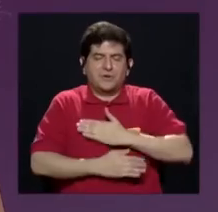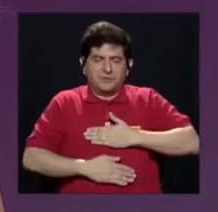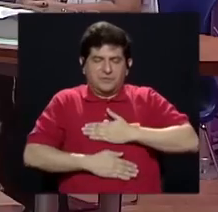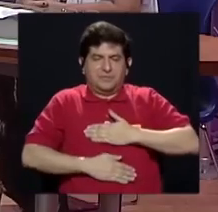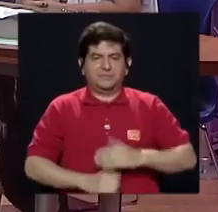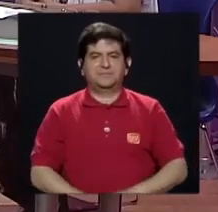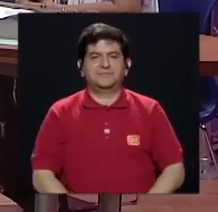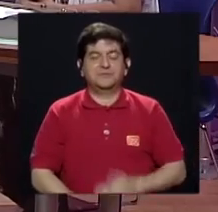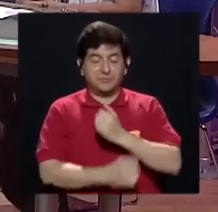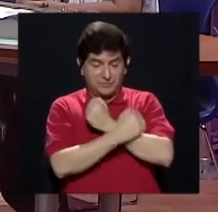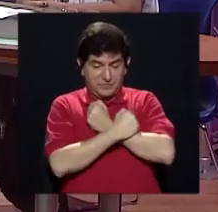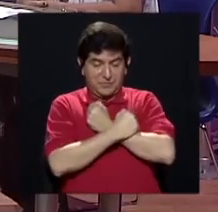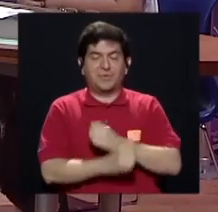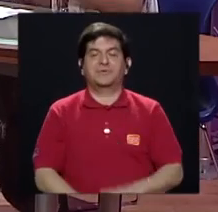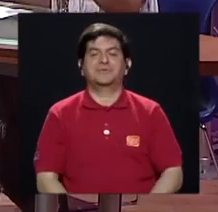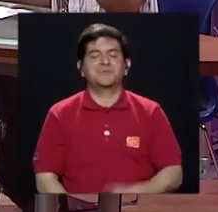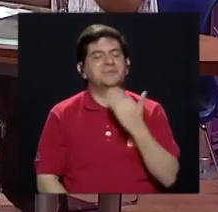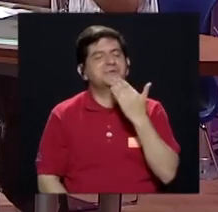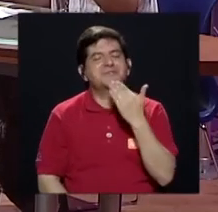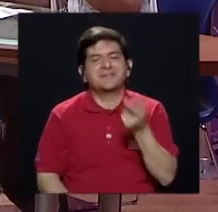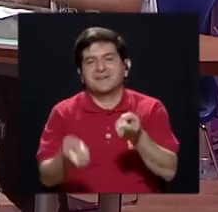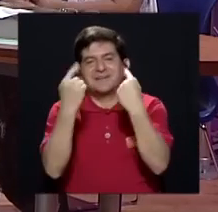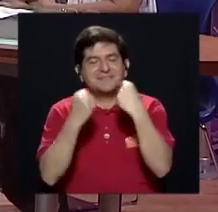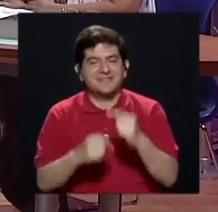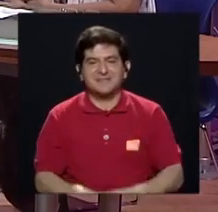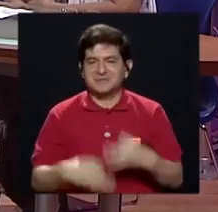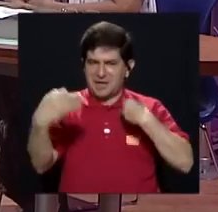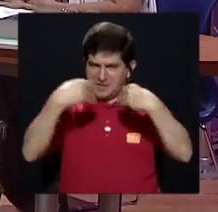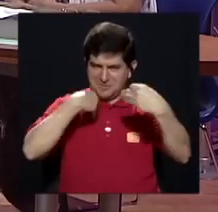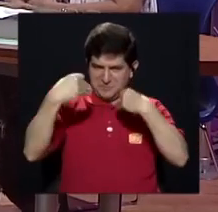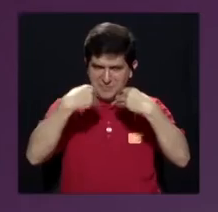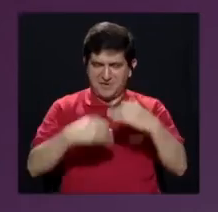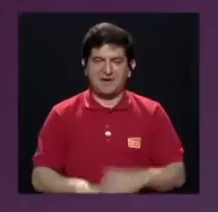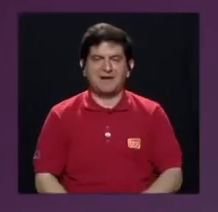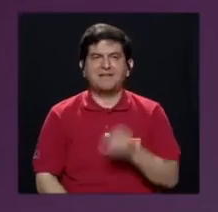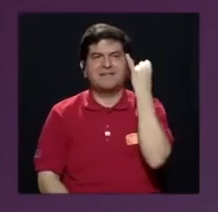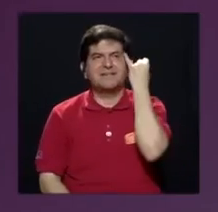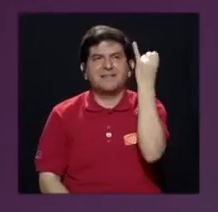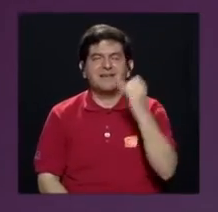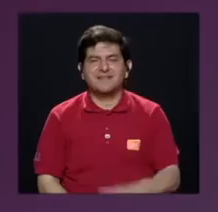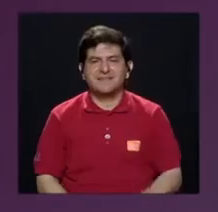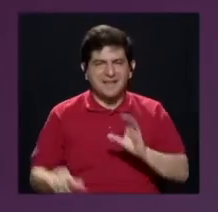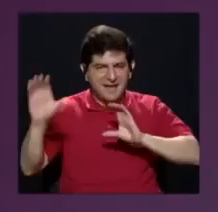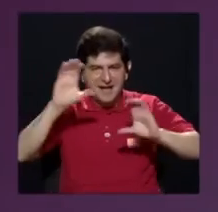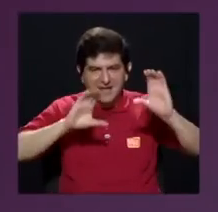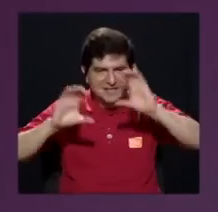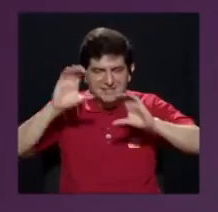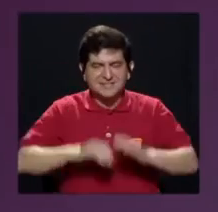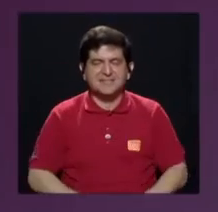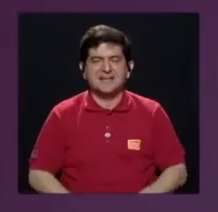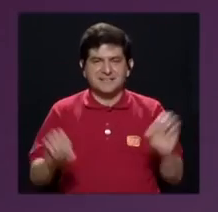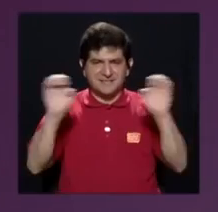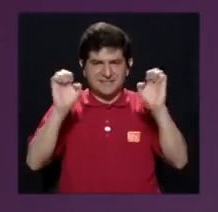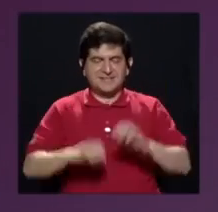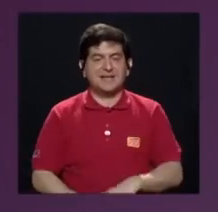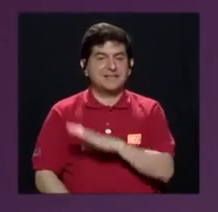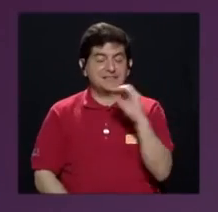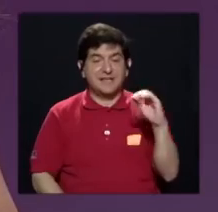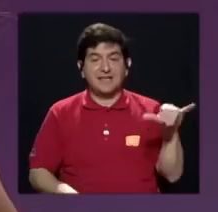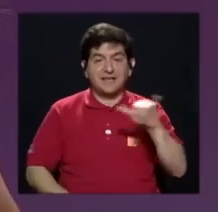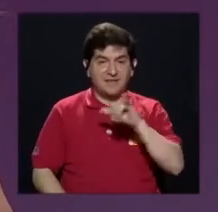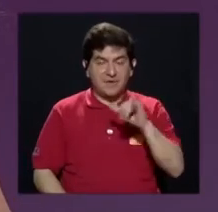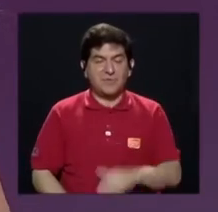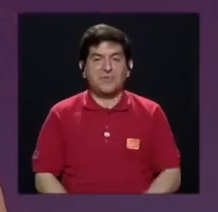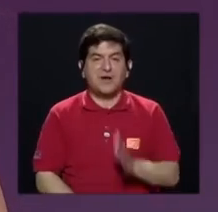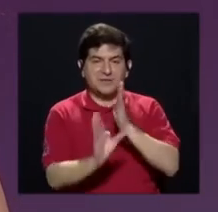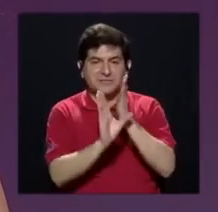gracias, Gigi, por este espacio, por venirnos a ampliar un poco sobre qué significa las ciencias energéticas, la psicología transpersonal, cómo